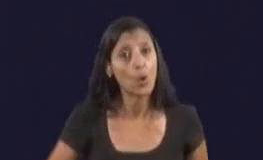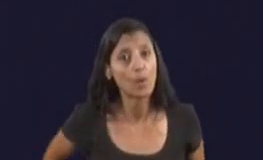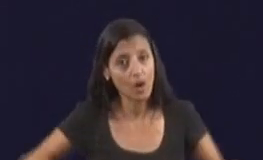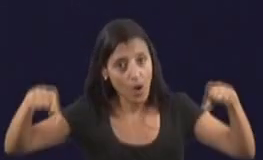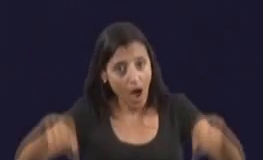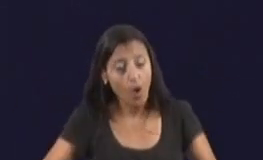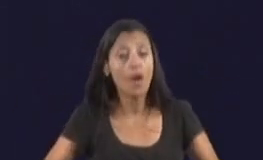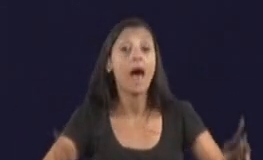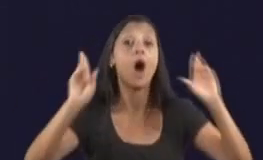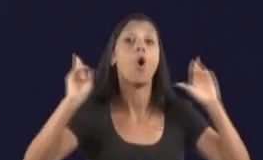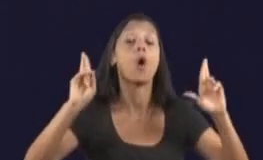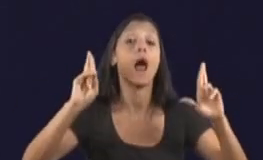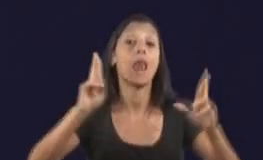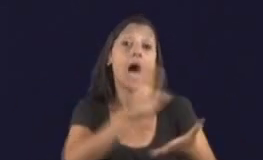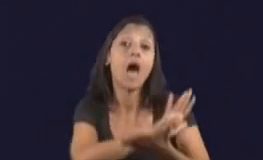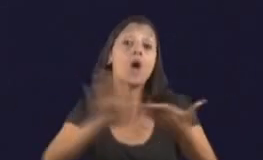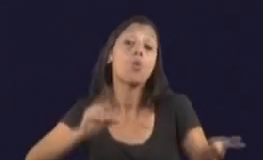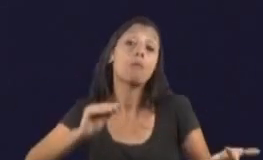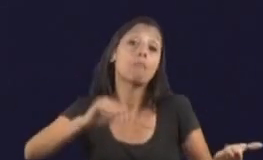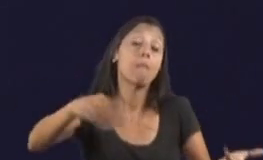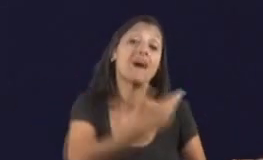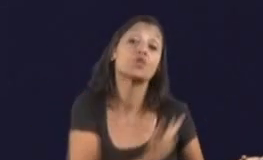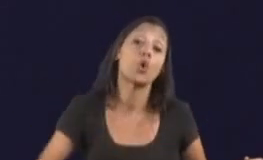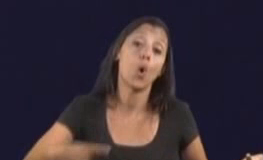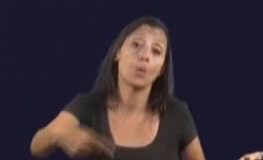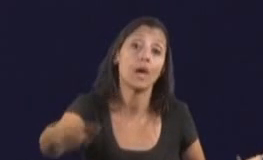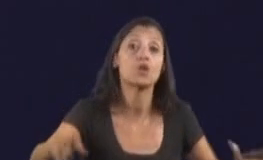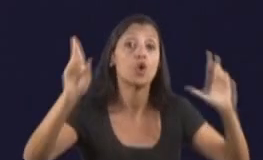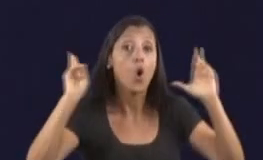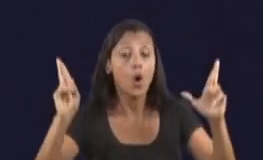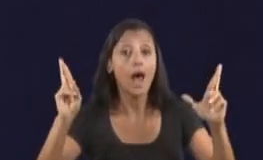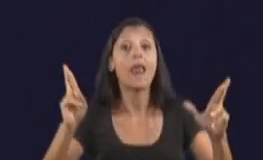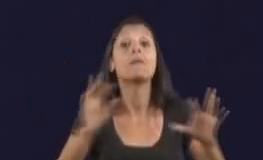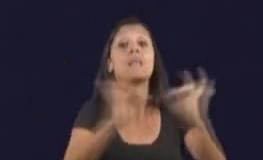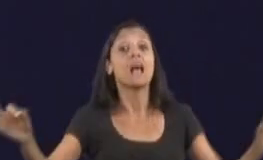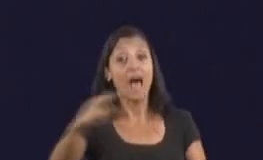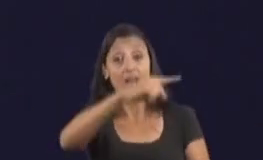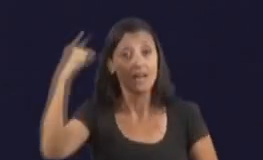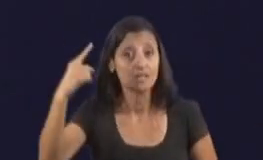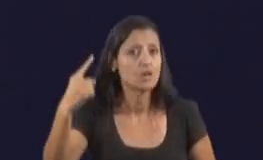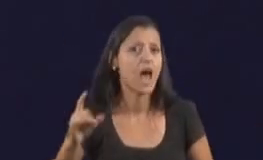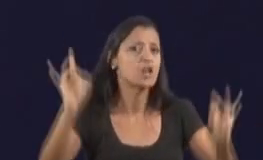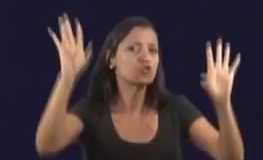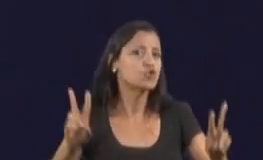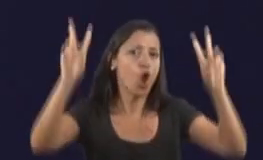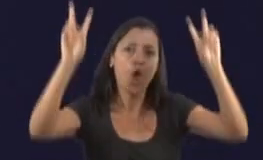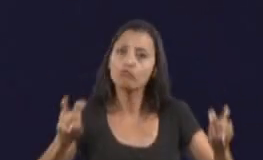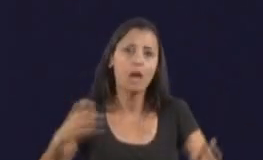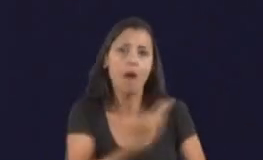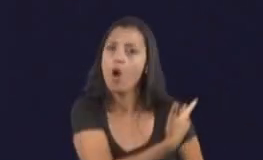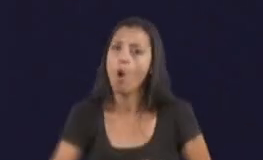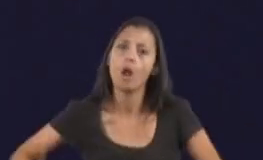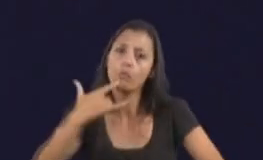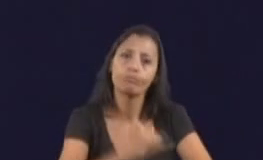todos los gobiernos que continúen a nosotros, la cadena nacional se use para cuestiones estrictamente institucionales, que